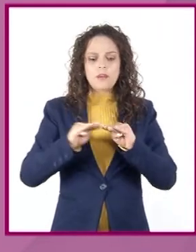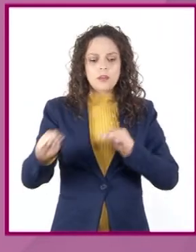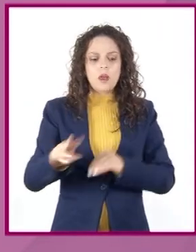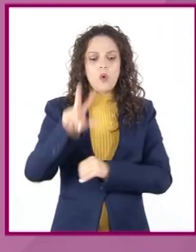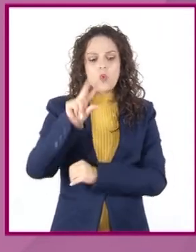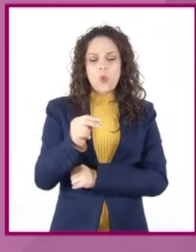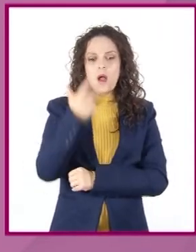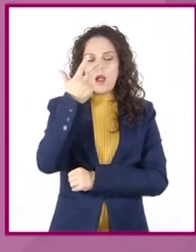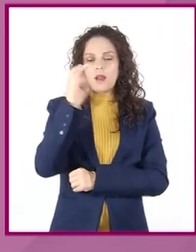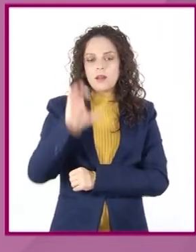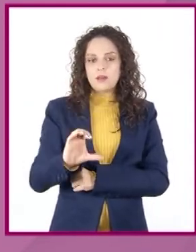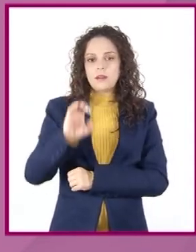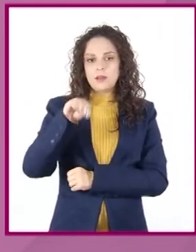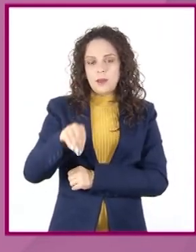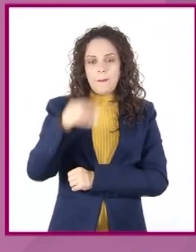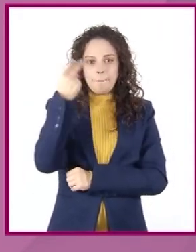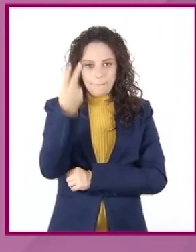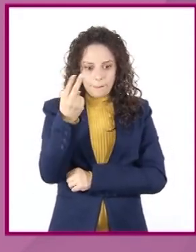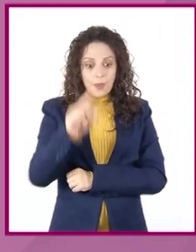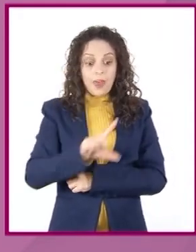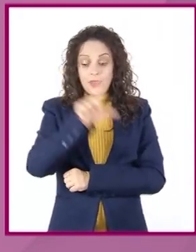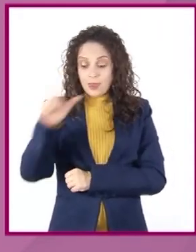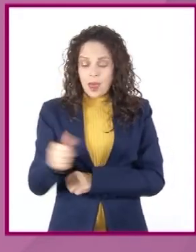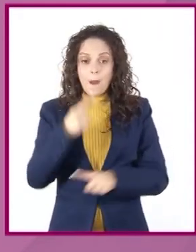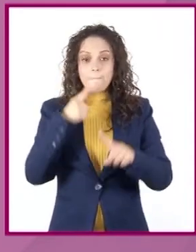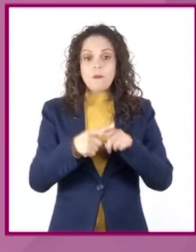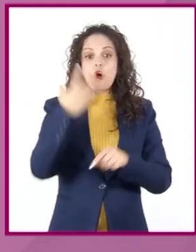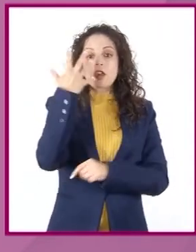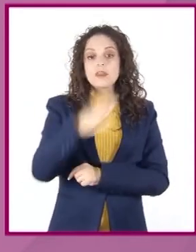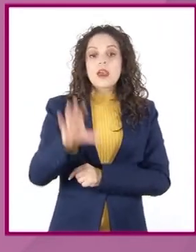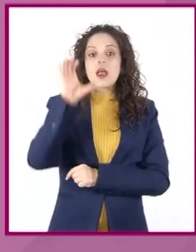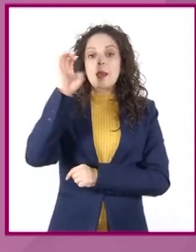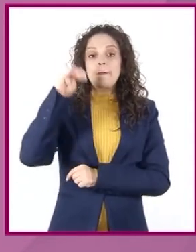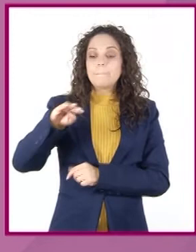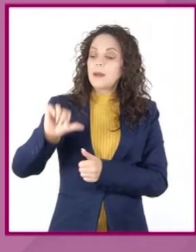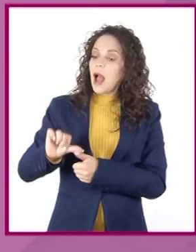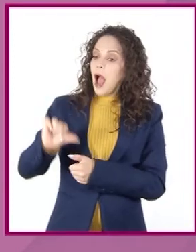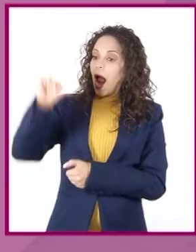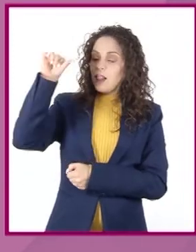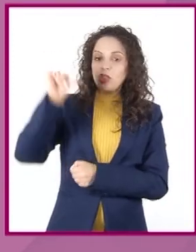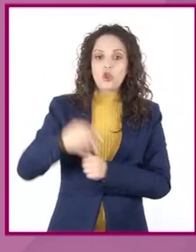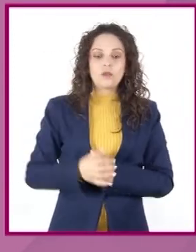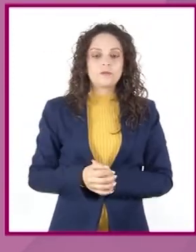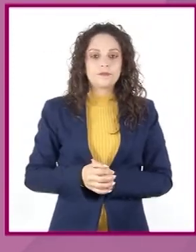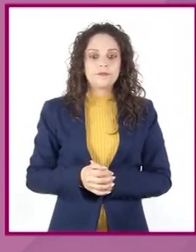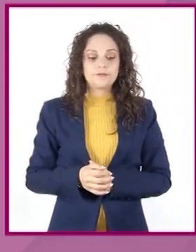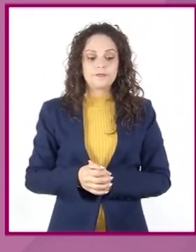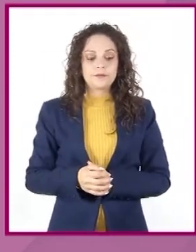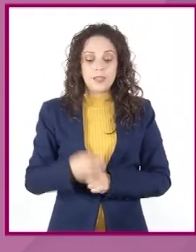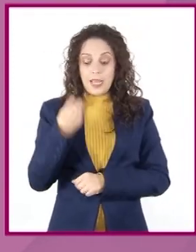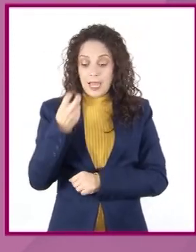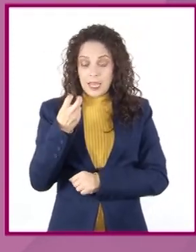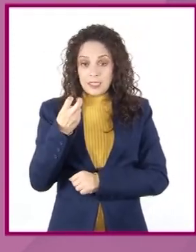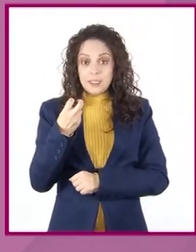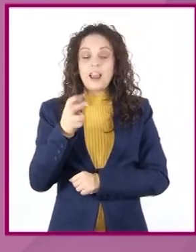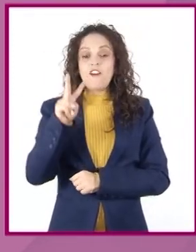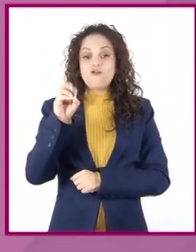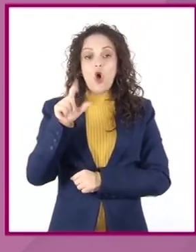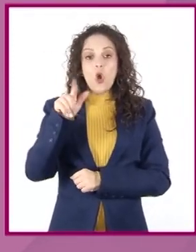cuadrados. Luego, se multiplica por los 10 centímetros de la altura. El volumen del prisma es